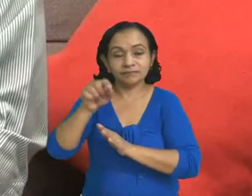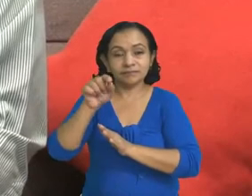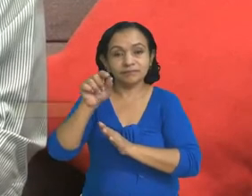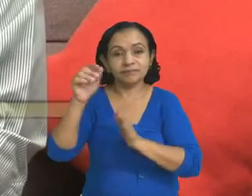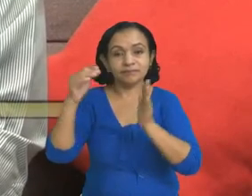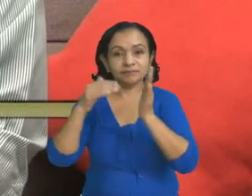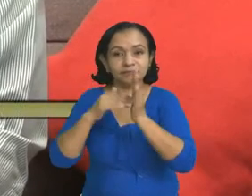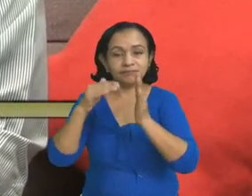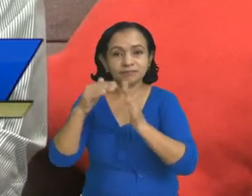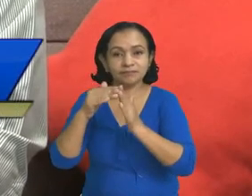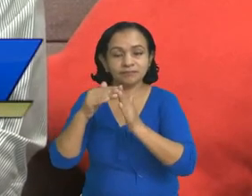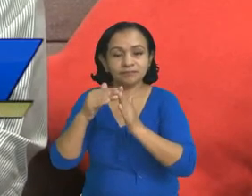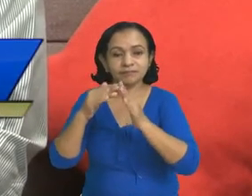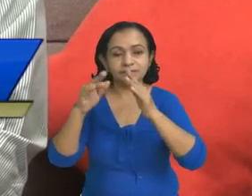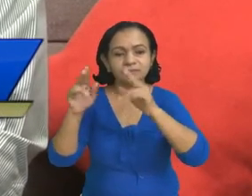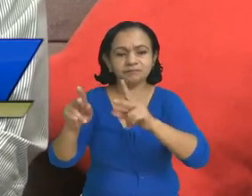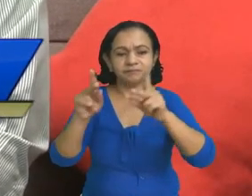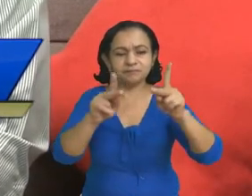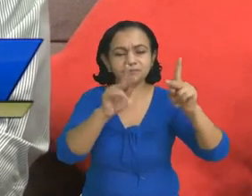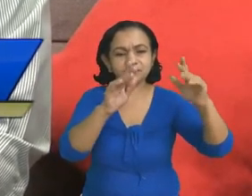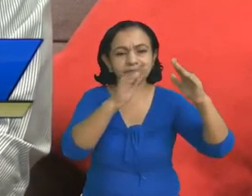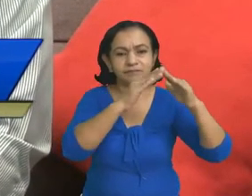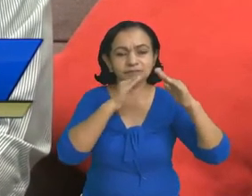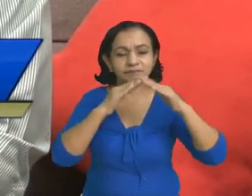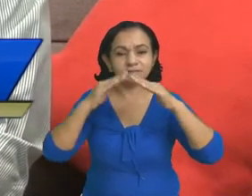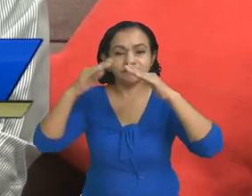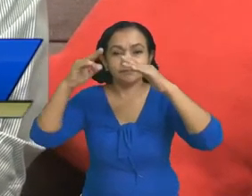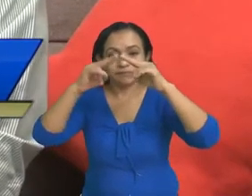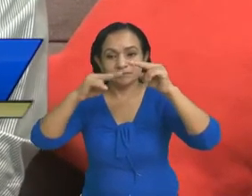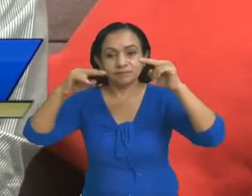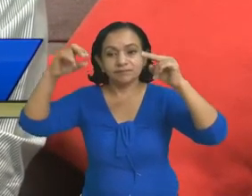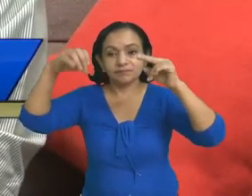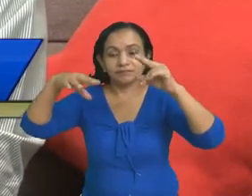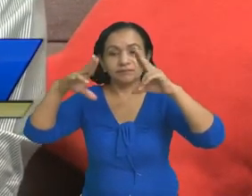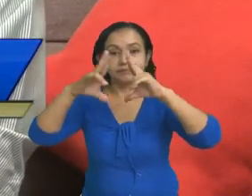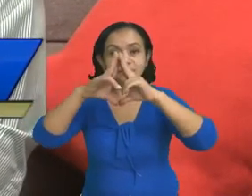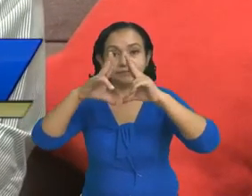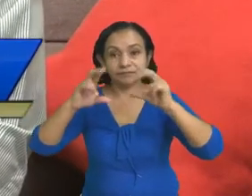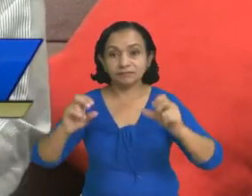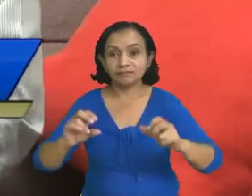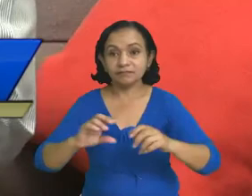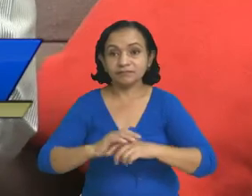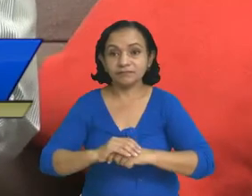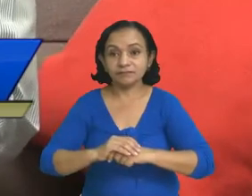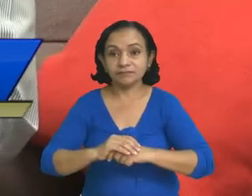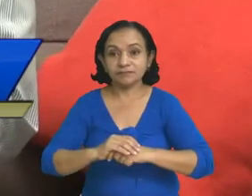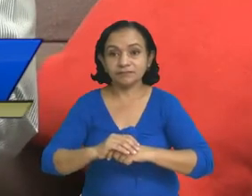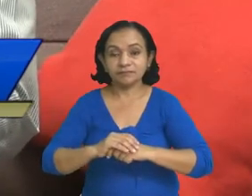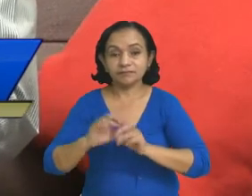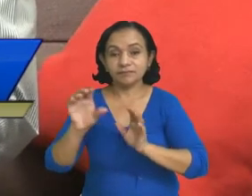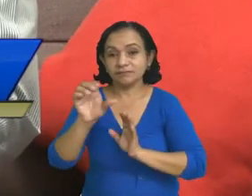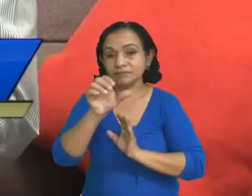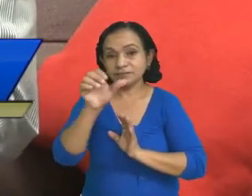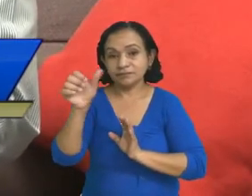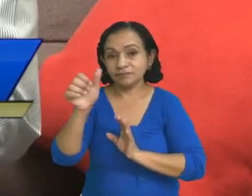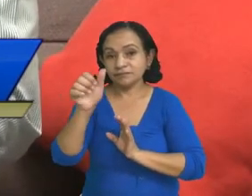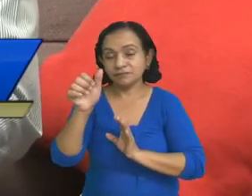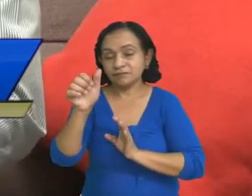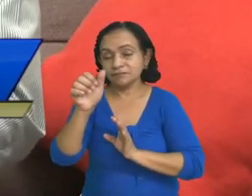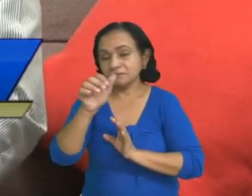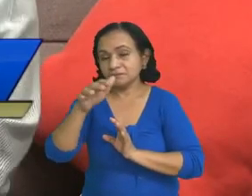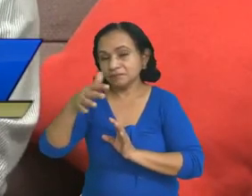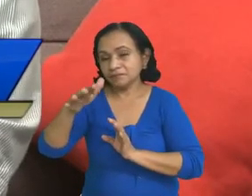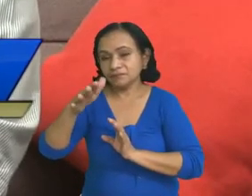millones de habitantes con energía eléctrica en todo el país, ¿verdad? Que de unos 6 y algo que somos